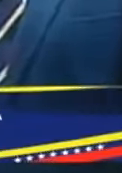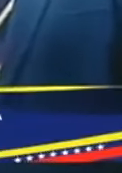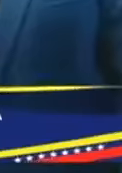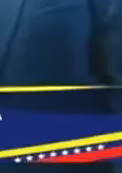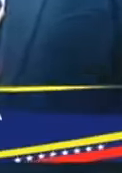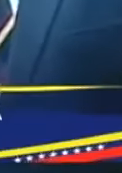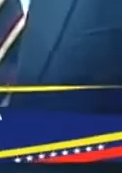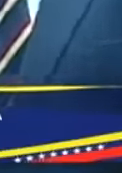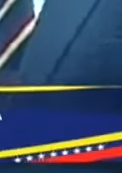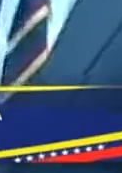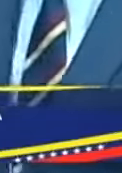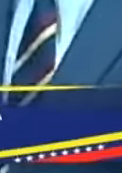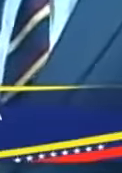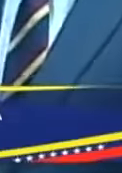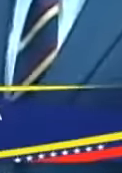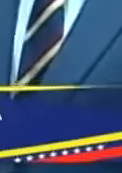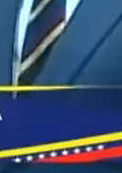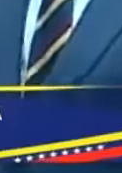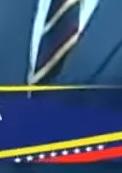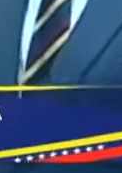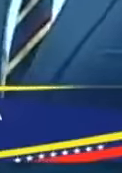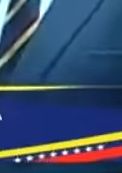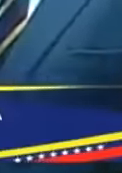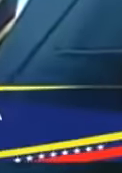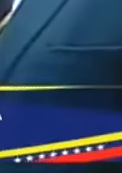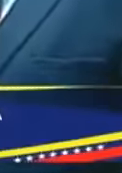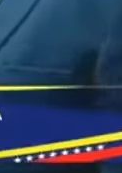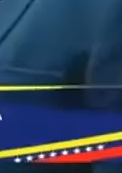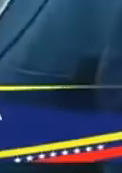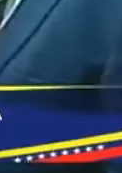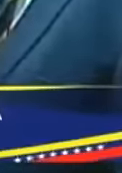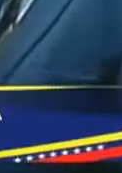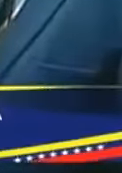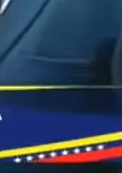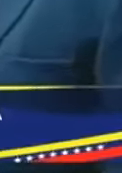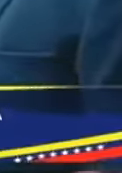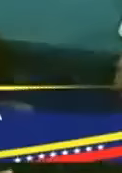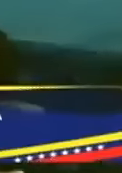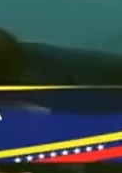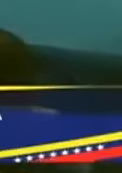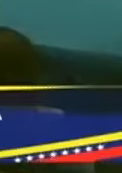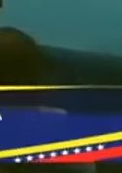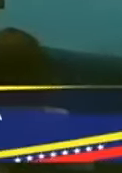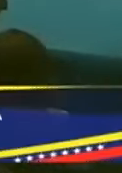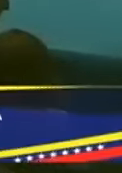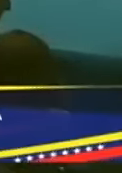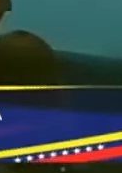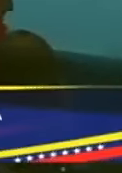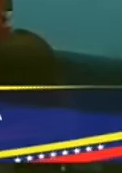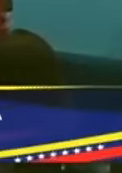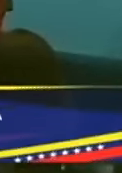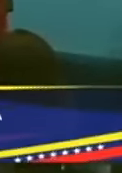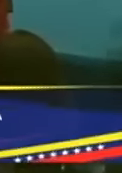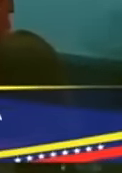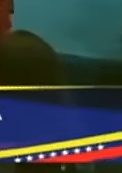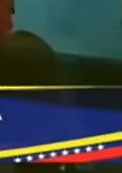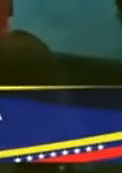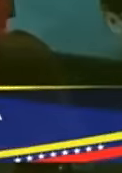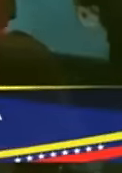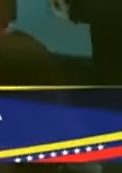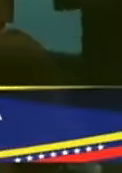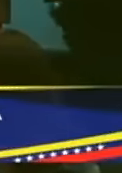oposición venezolana presentes. El gobernador Manuel Rosales lo ha saludado, el jefe de Estado venezolano.